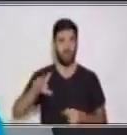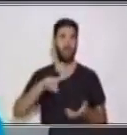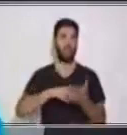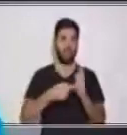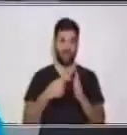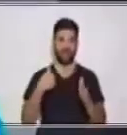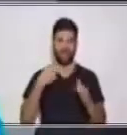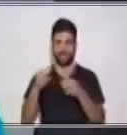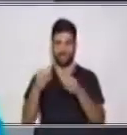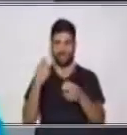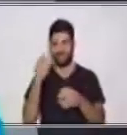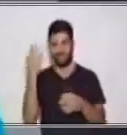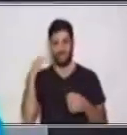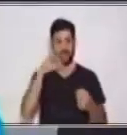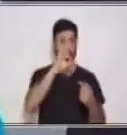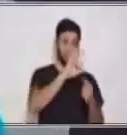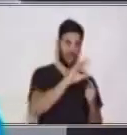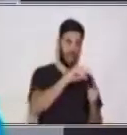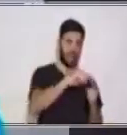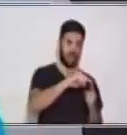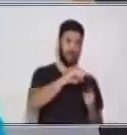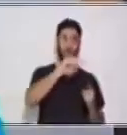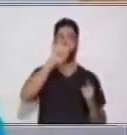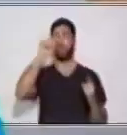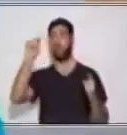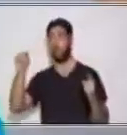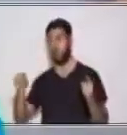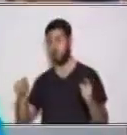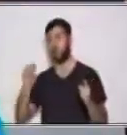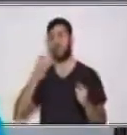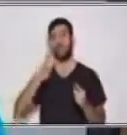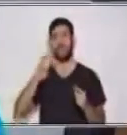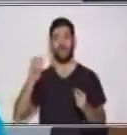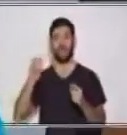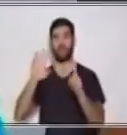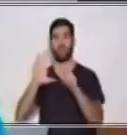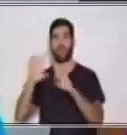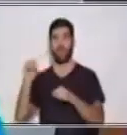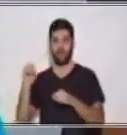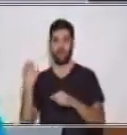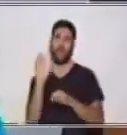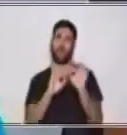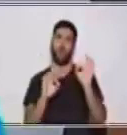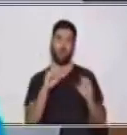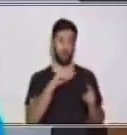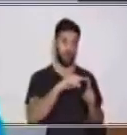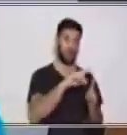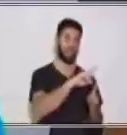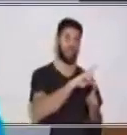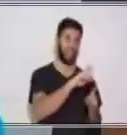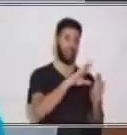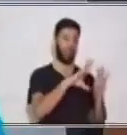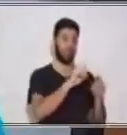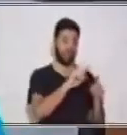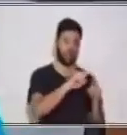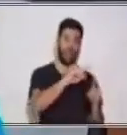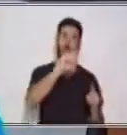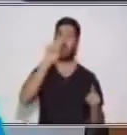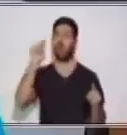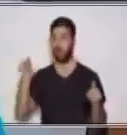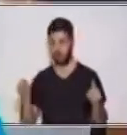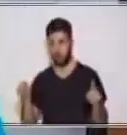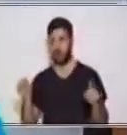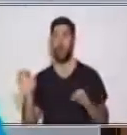de acuerdo a las manecillas del reloj. empezando a medir de aquí hacia